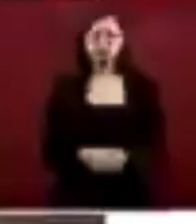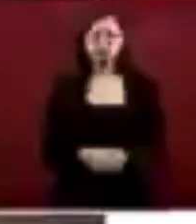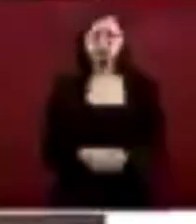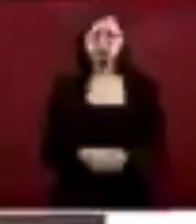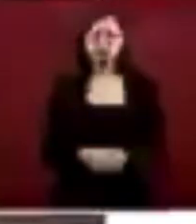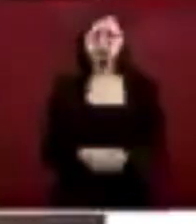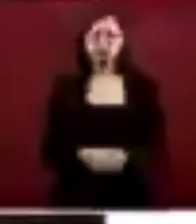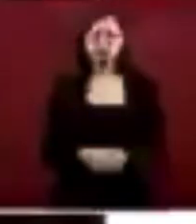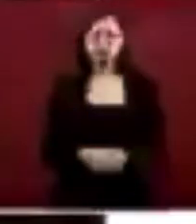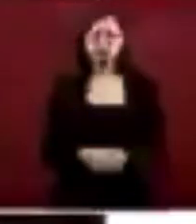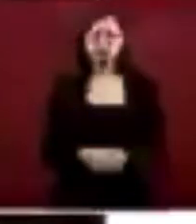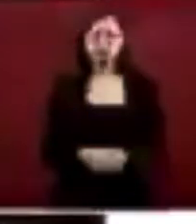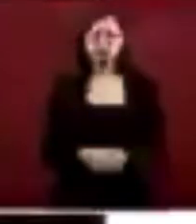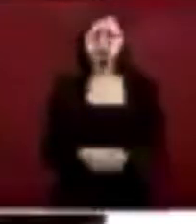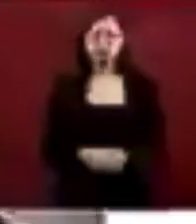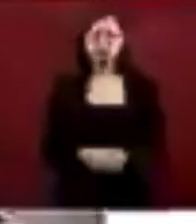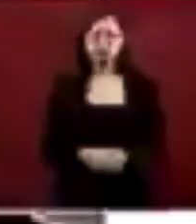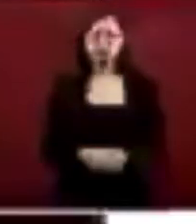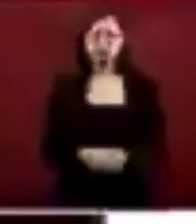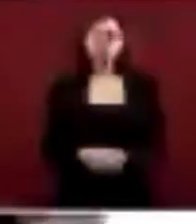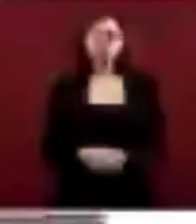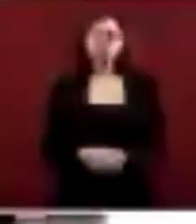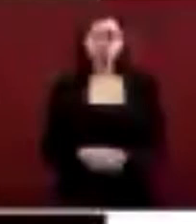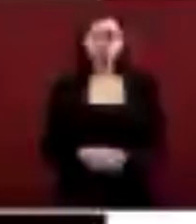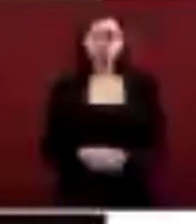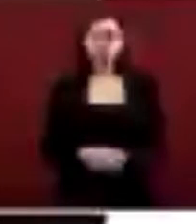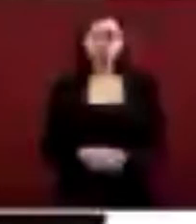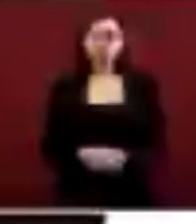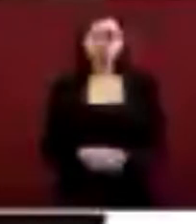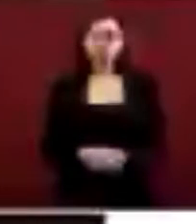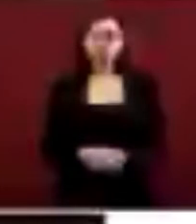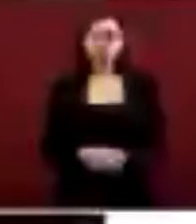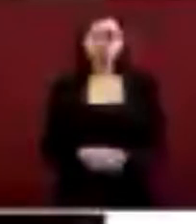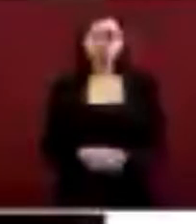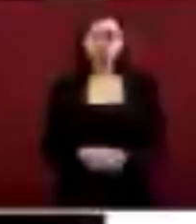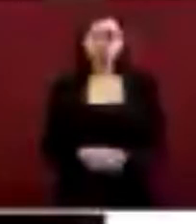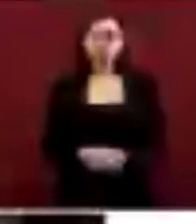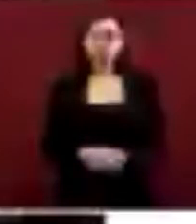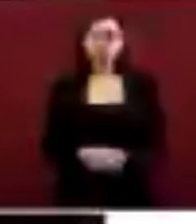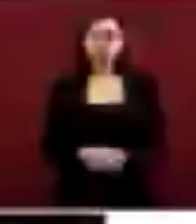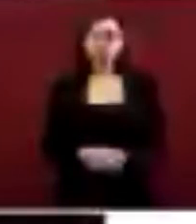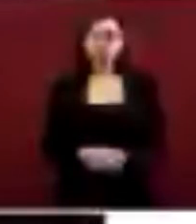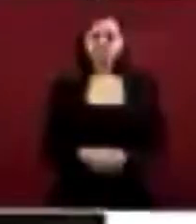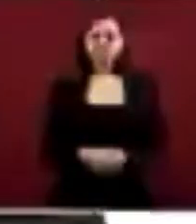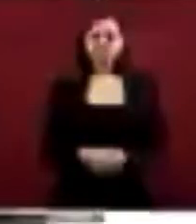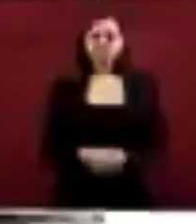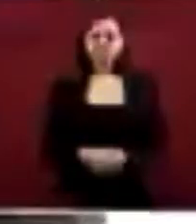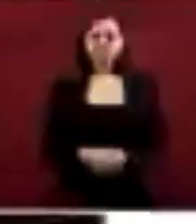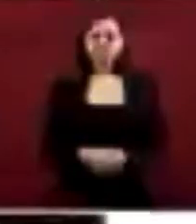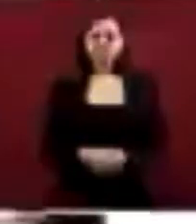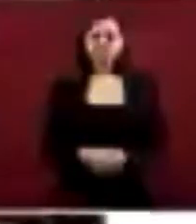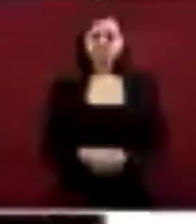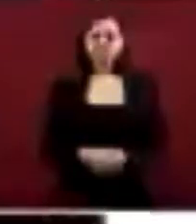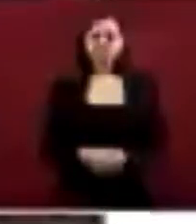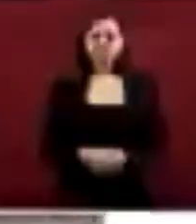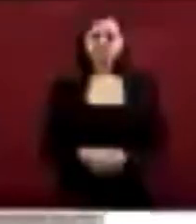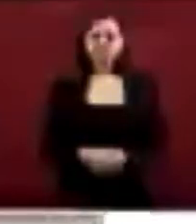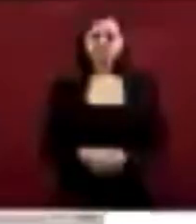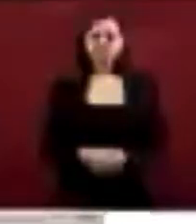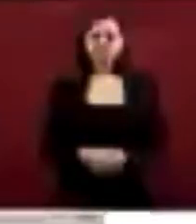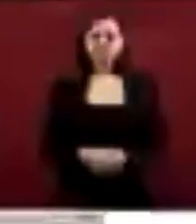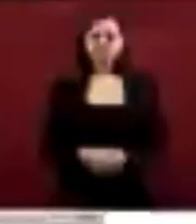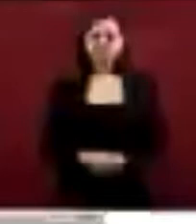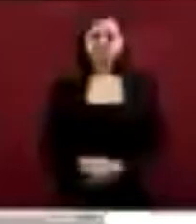pasa nada. Ayúdeme. Pásale para acá. Pásale para acá. Ayúdeme. No se preocupe, señora. Ayúdeme. No somos delincuentes. En la casa. No se preocupe. Estamos